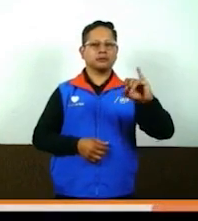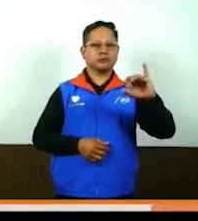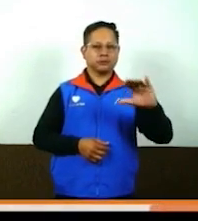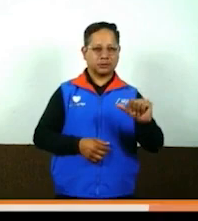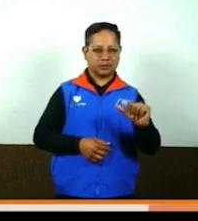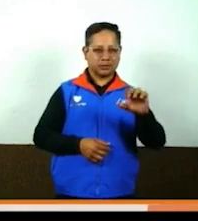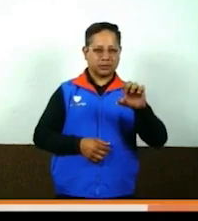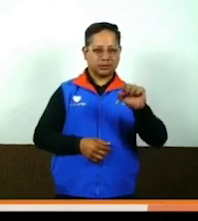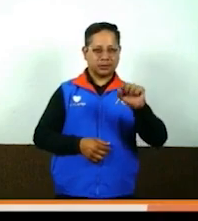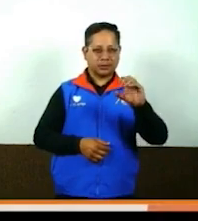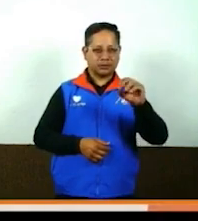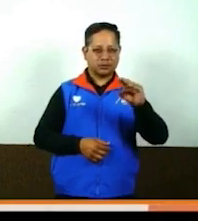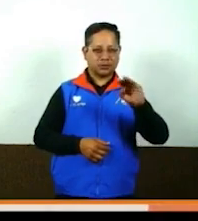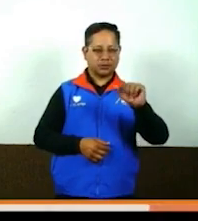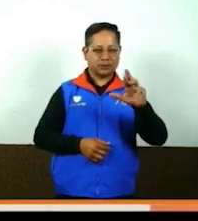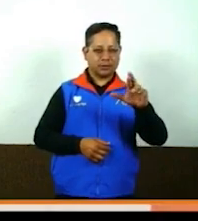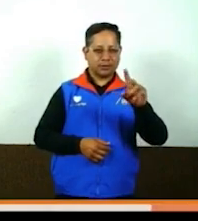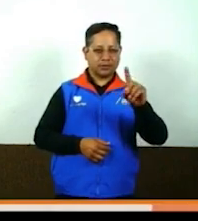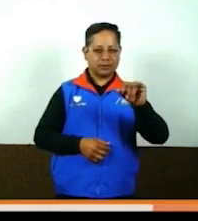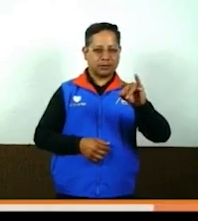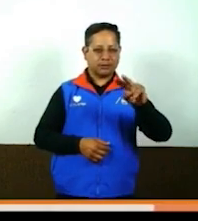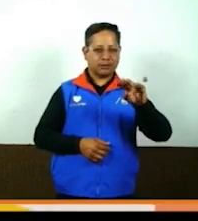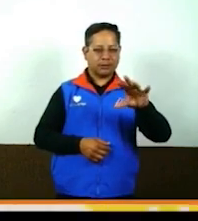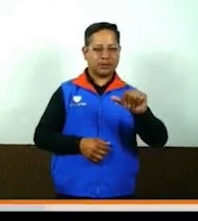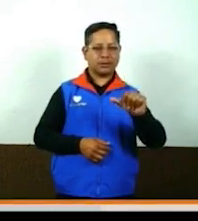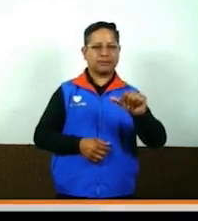Jessica Escobar Dávila.